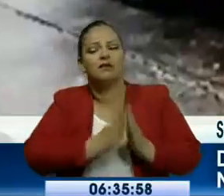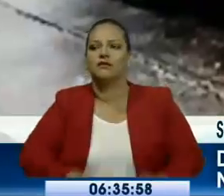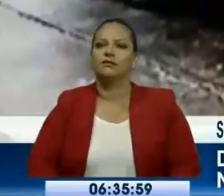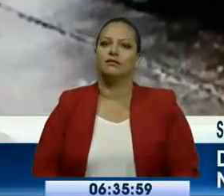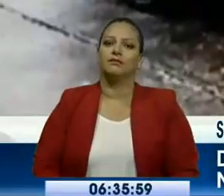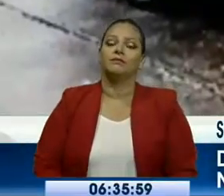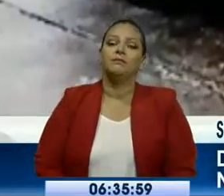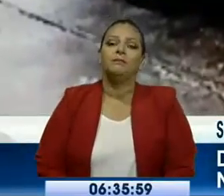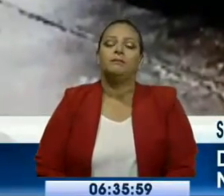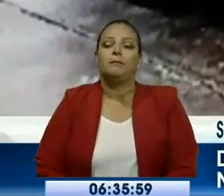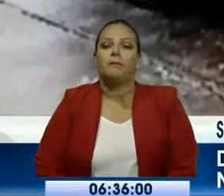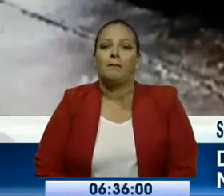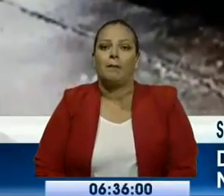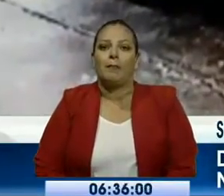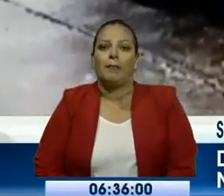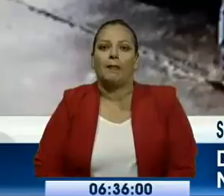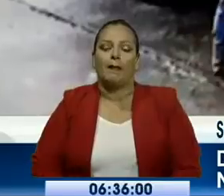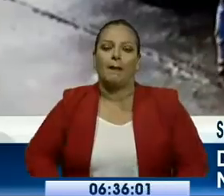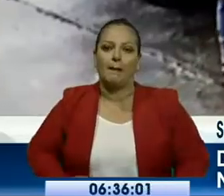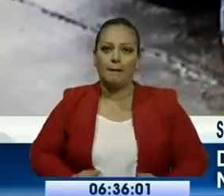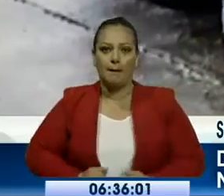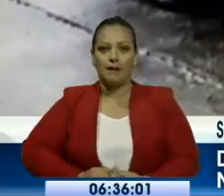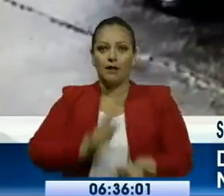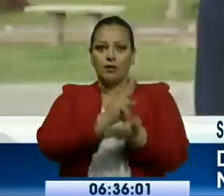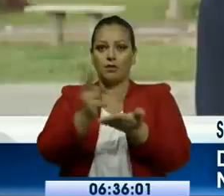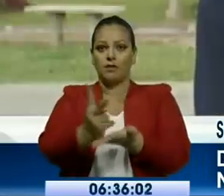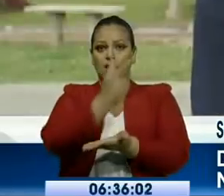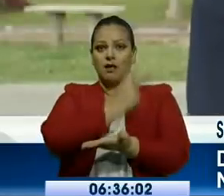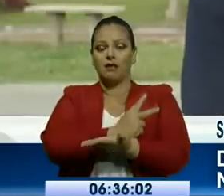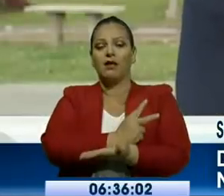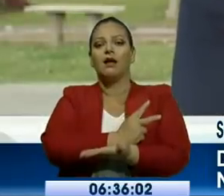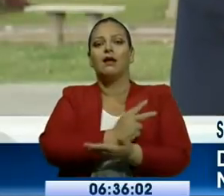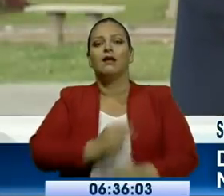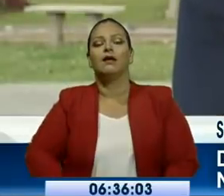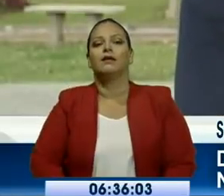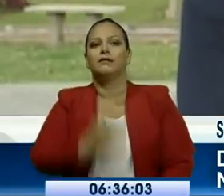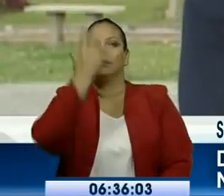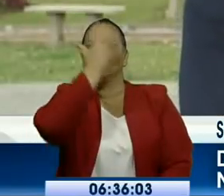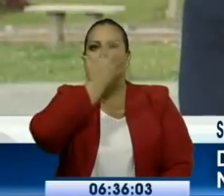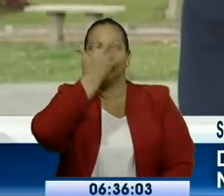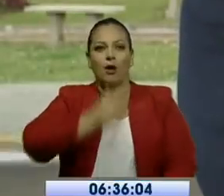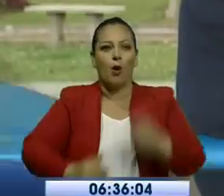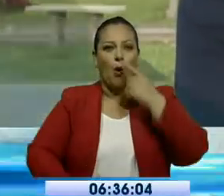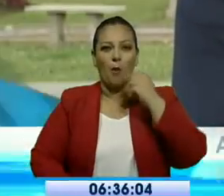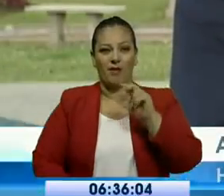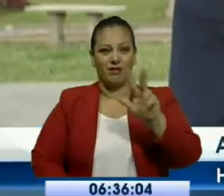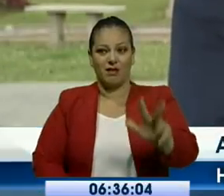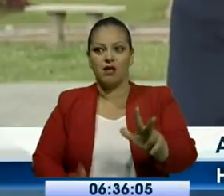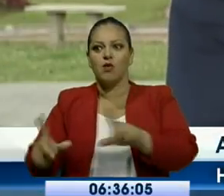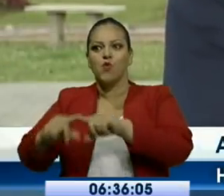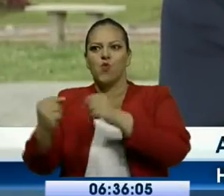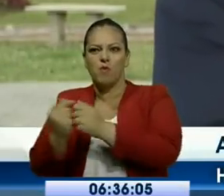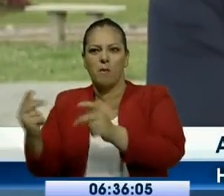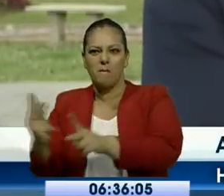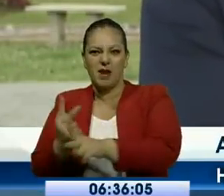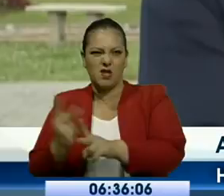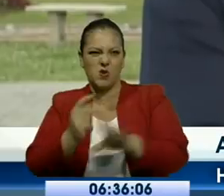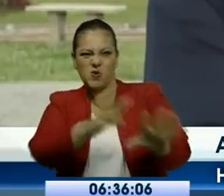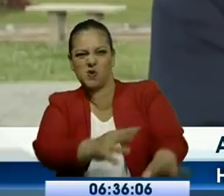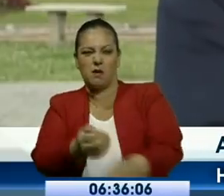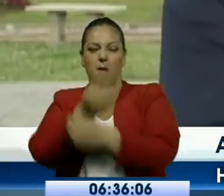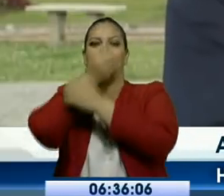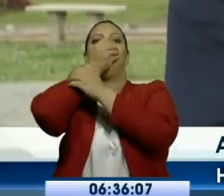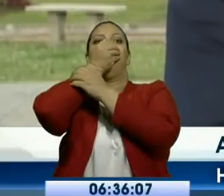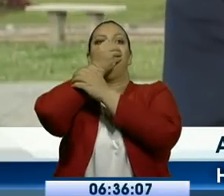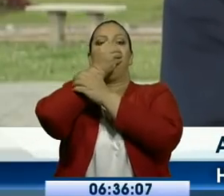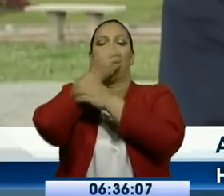de la guerrilla colombiana de las FARC hace dos semanas. Como ustedes y pues a nosotros como familiares nos ha